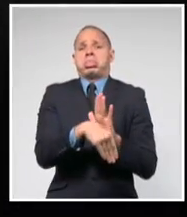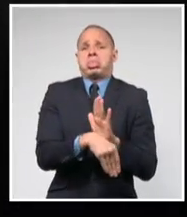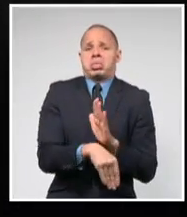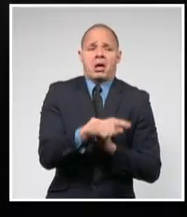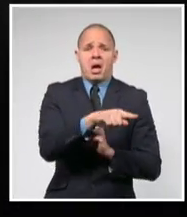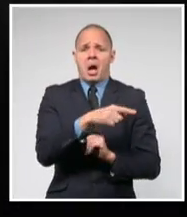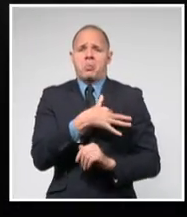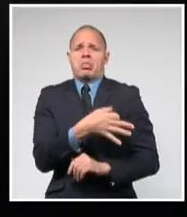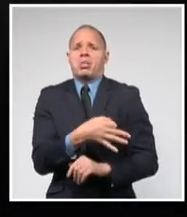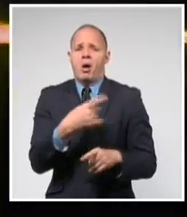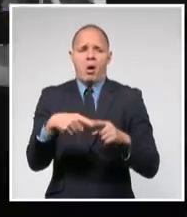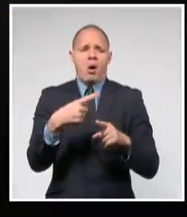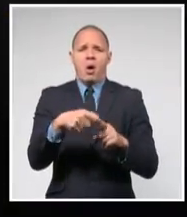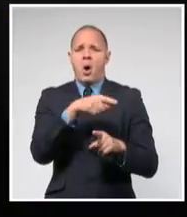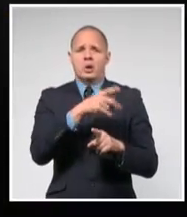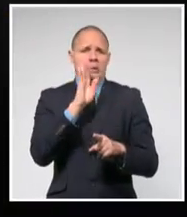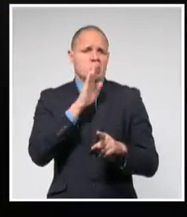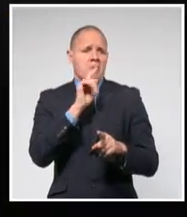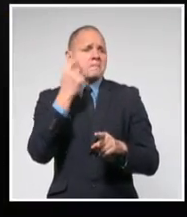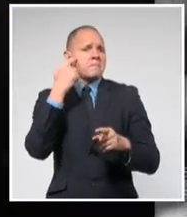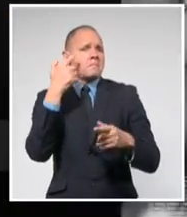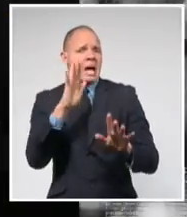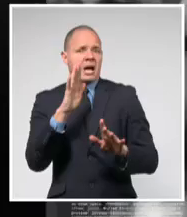se equivocaron.